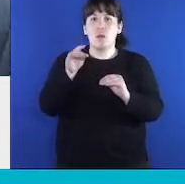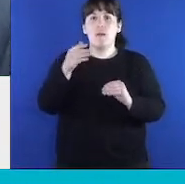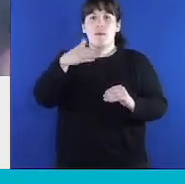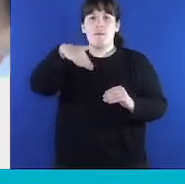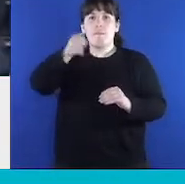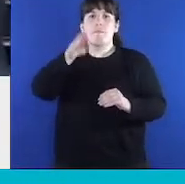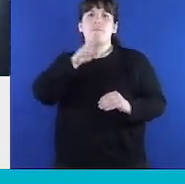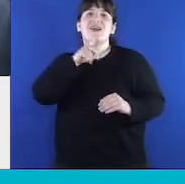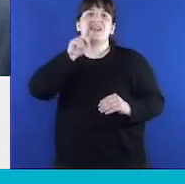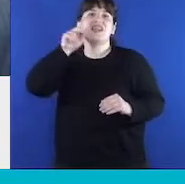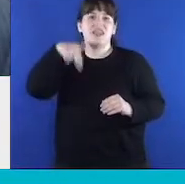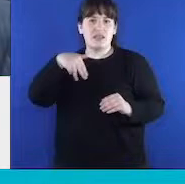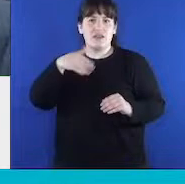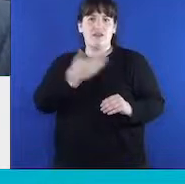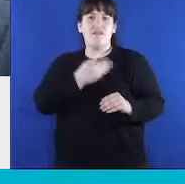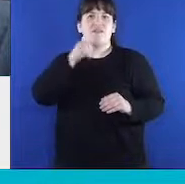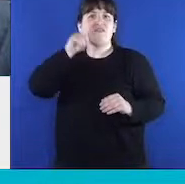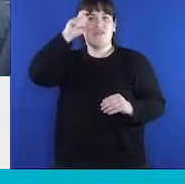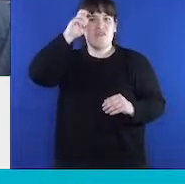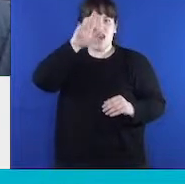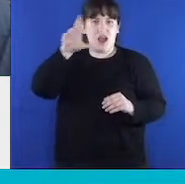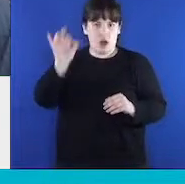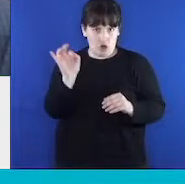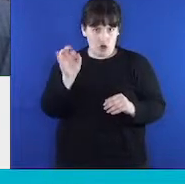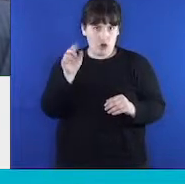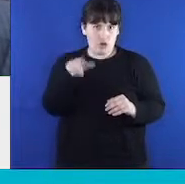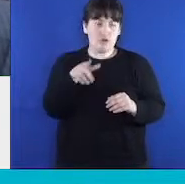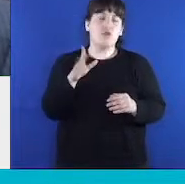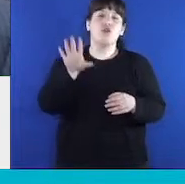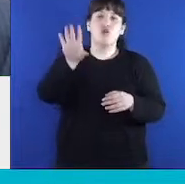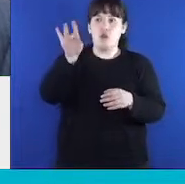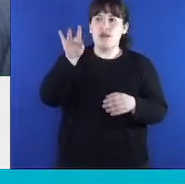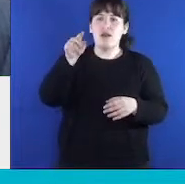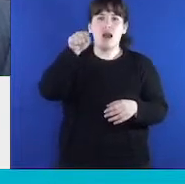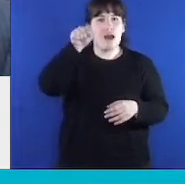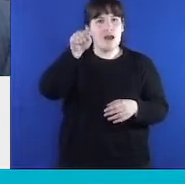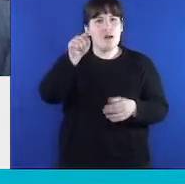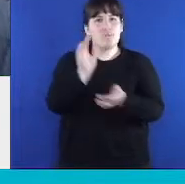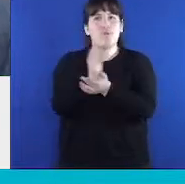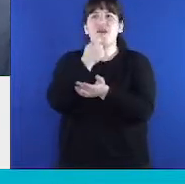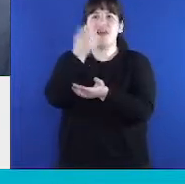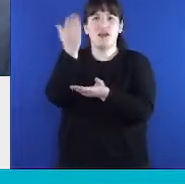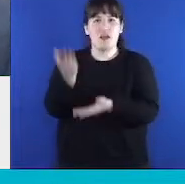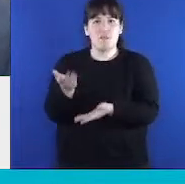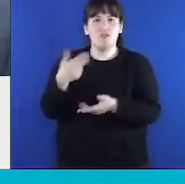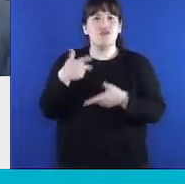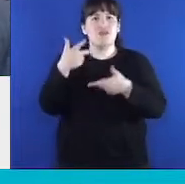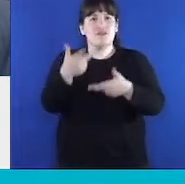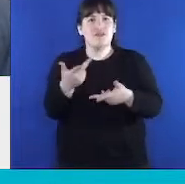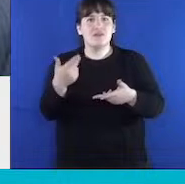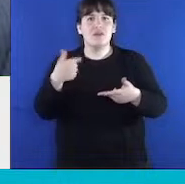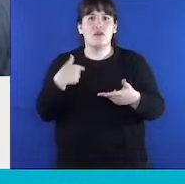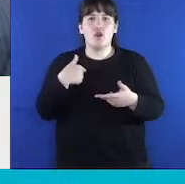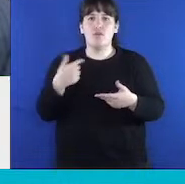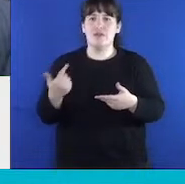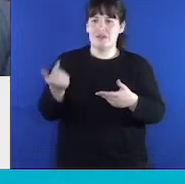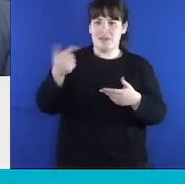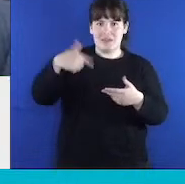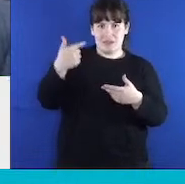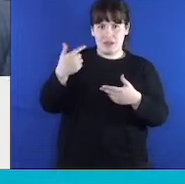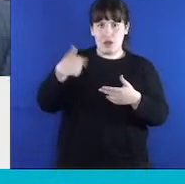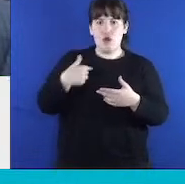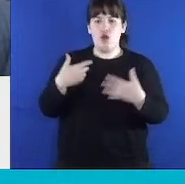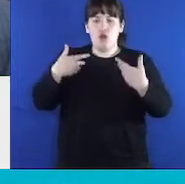Moreno, en la vuelta del Martín Fierro, cuando decía yo tiro, cuando me tiran, cuando me aflojan aflojo, no se ha de